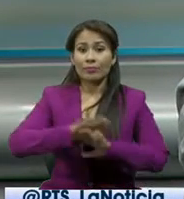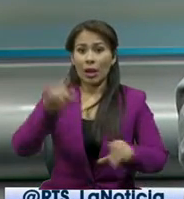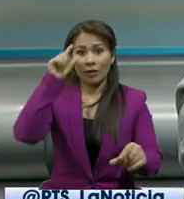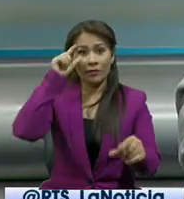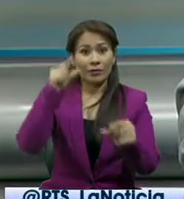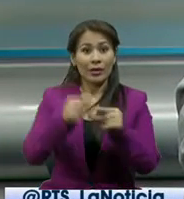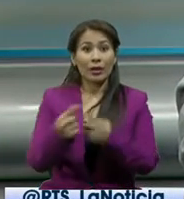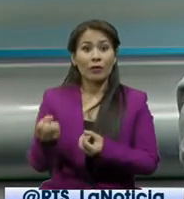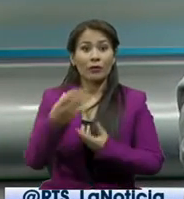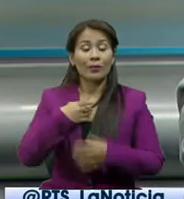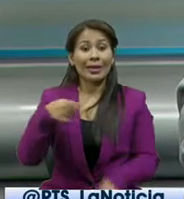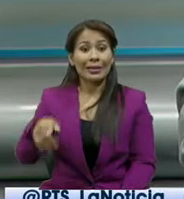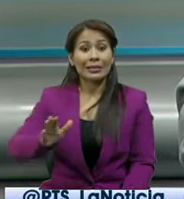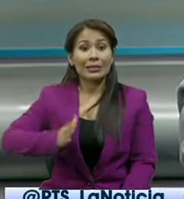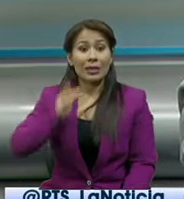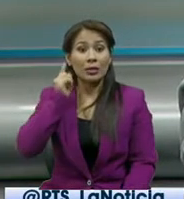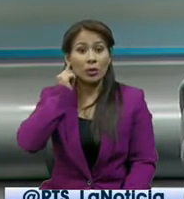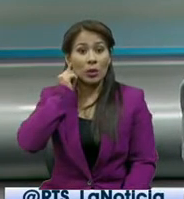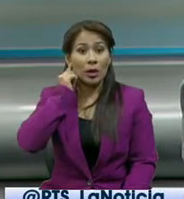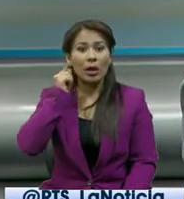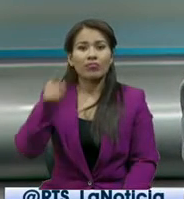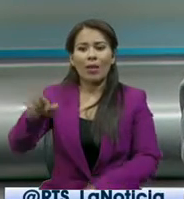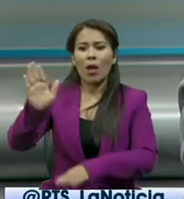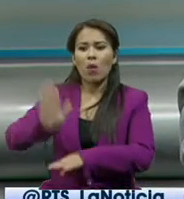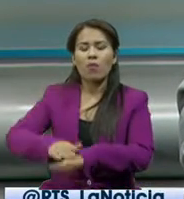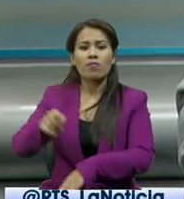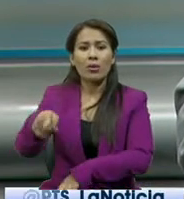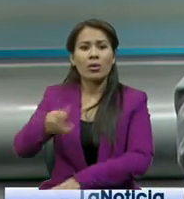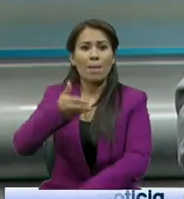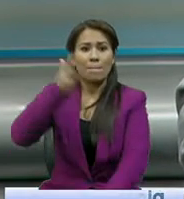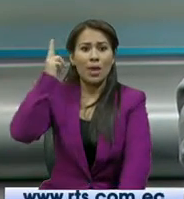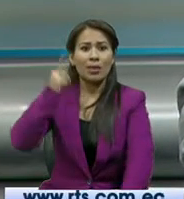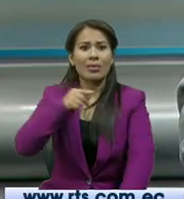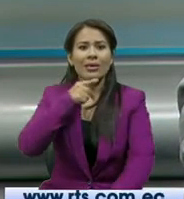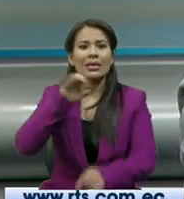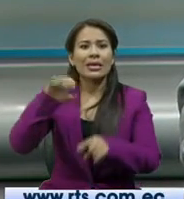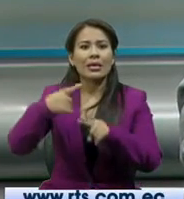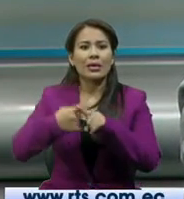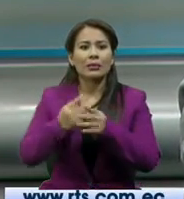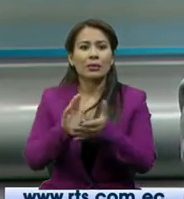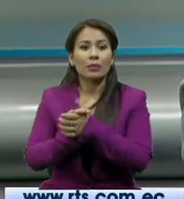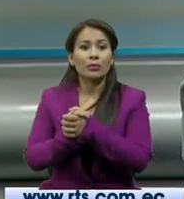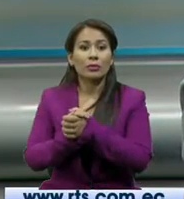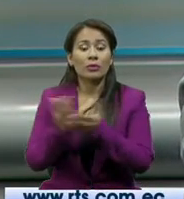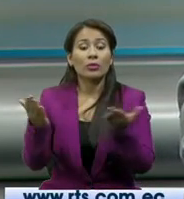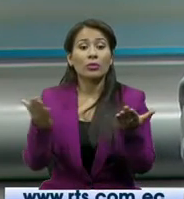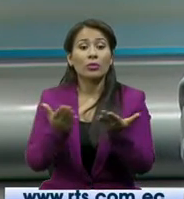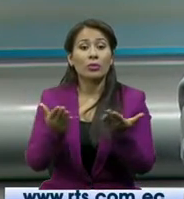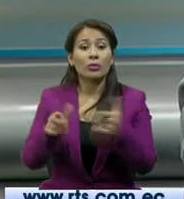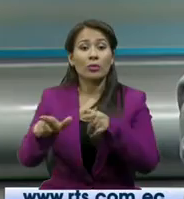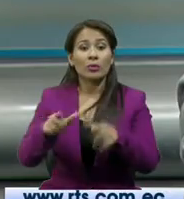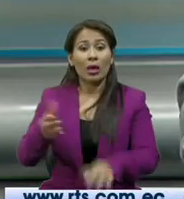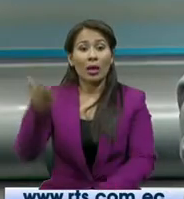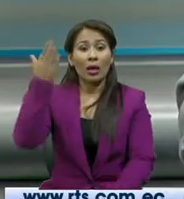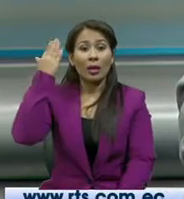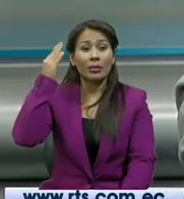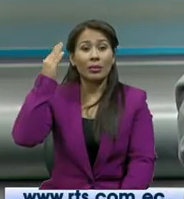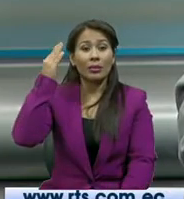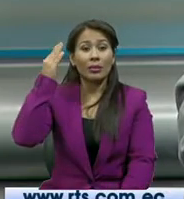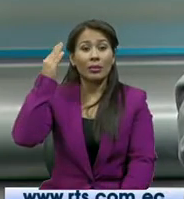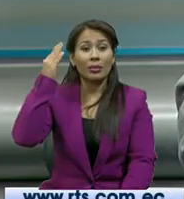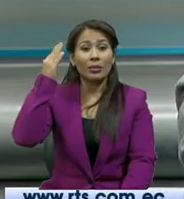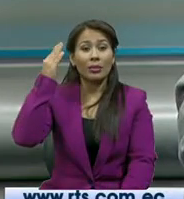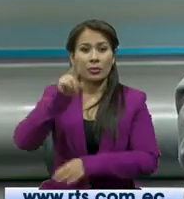la señora había sido sentenciada por haber asesinado a su ex conviviente. Esto sucedió el año